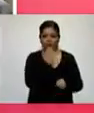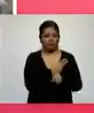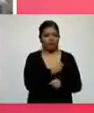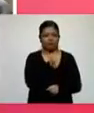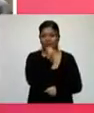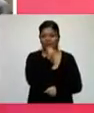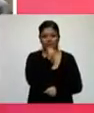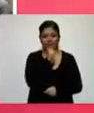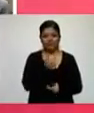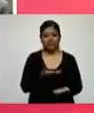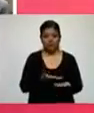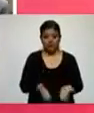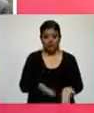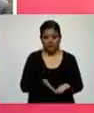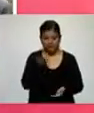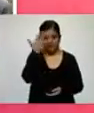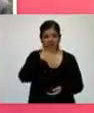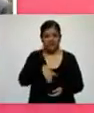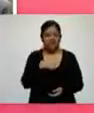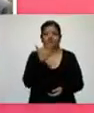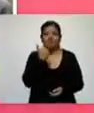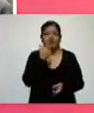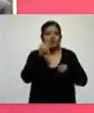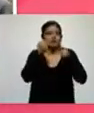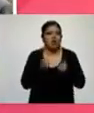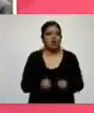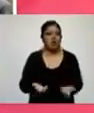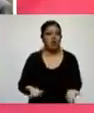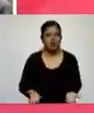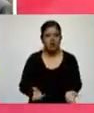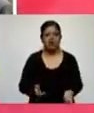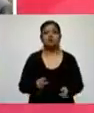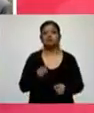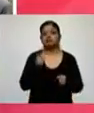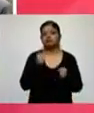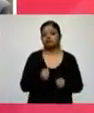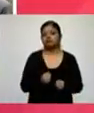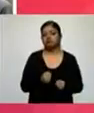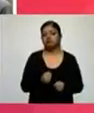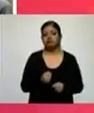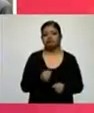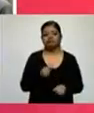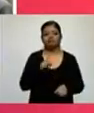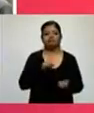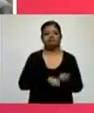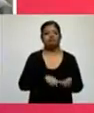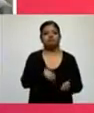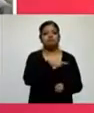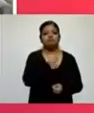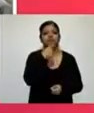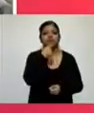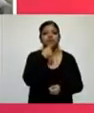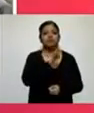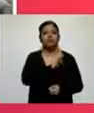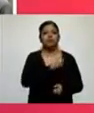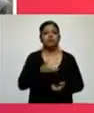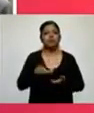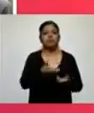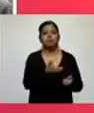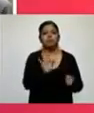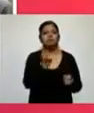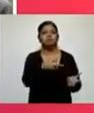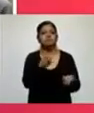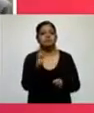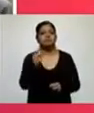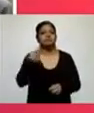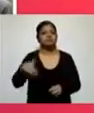Hoy en día, pues con tanta inseguridad, creo que cada vez se hace más mayor la edad de que los niños puedan salir solos a la calle.